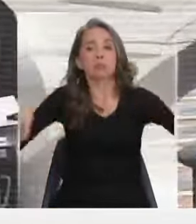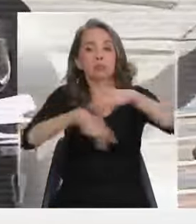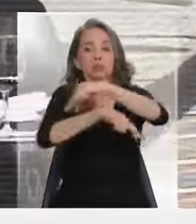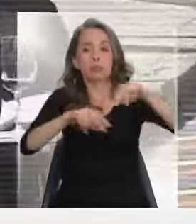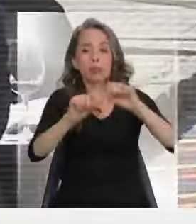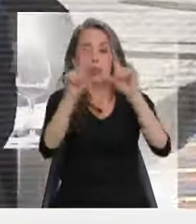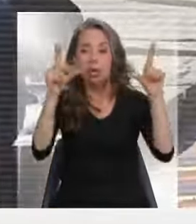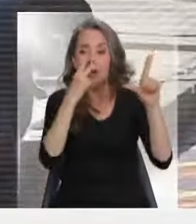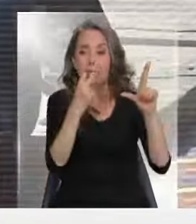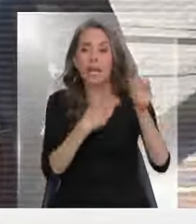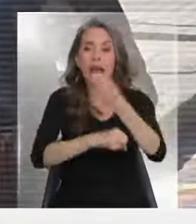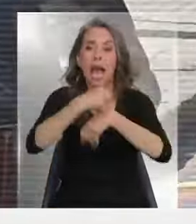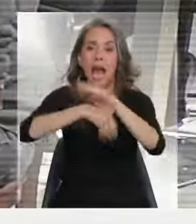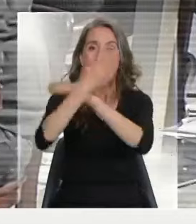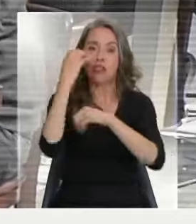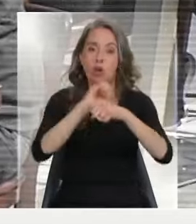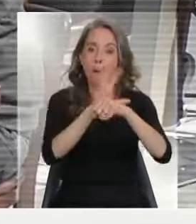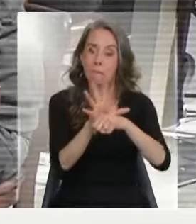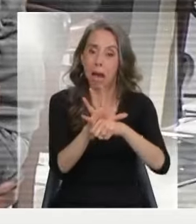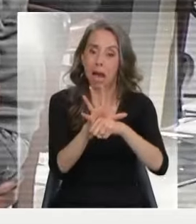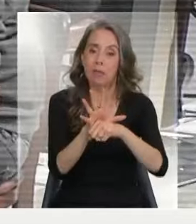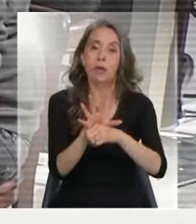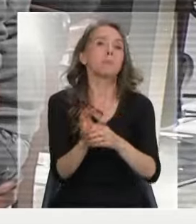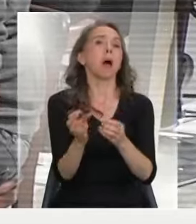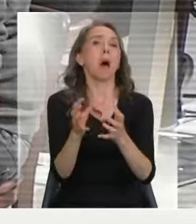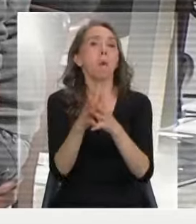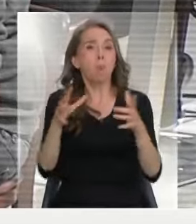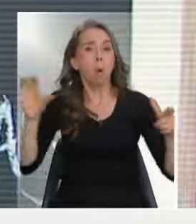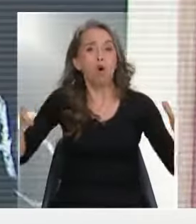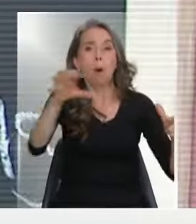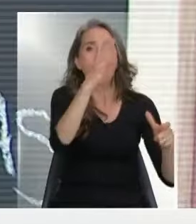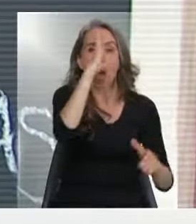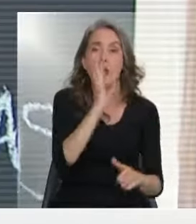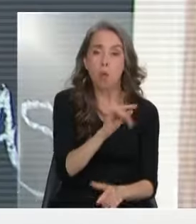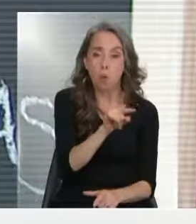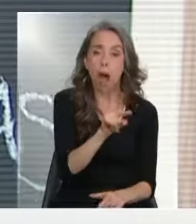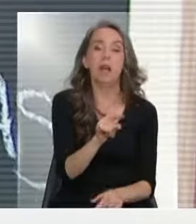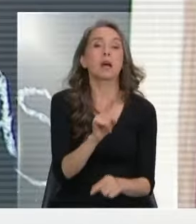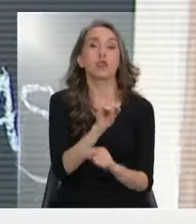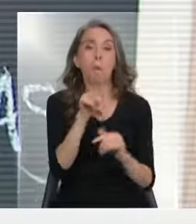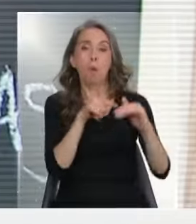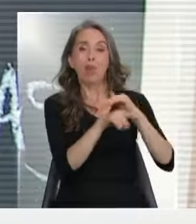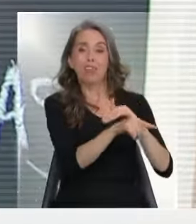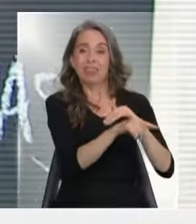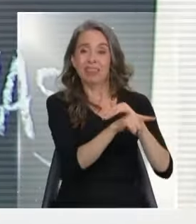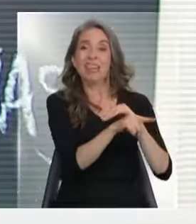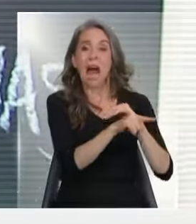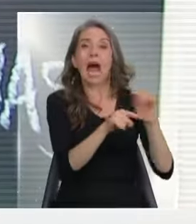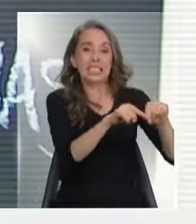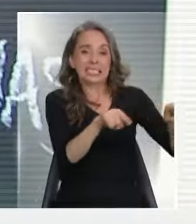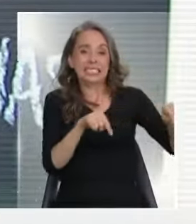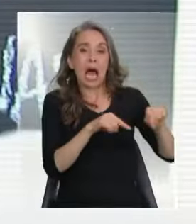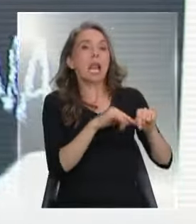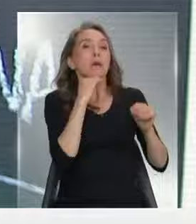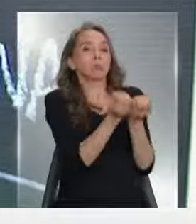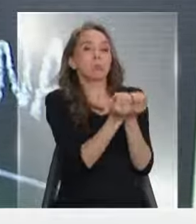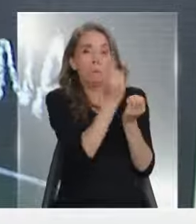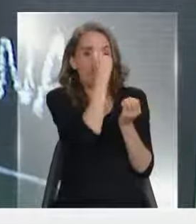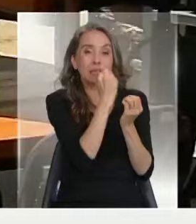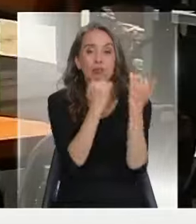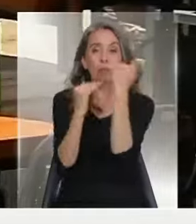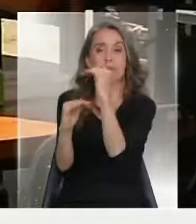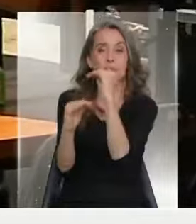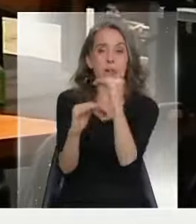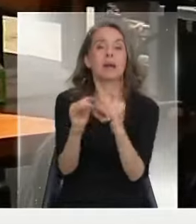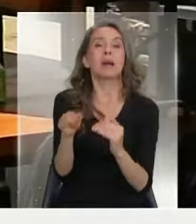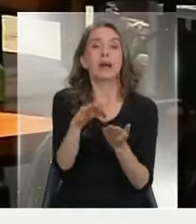la imagen que en pandemia se repitió en cientos de comunas. Por restricción de aforo, las veredas y calles de sectores emblemáticos